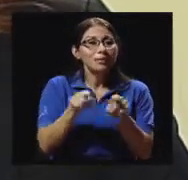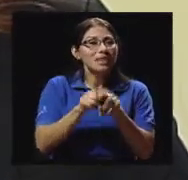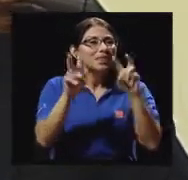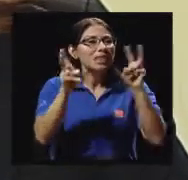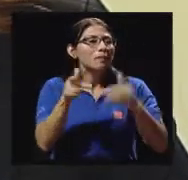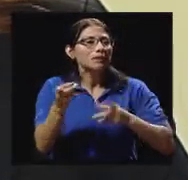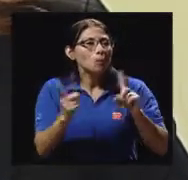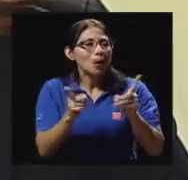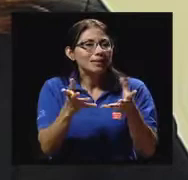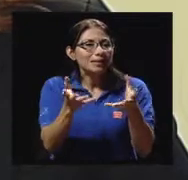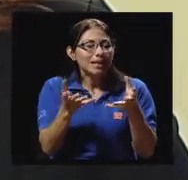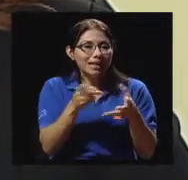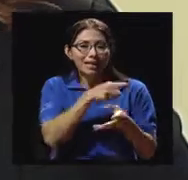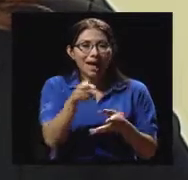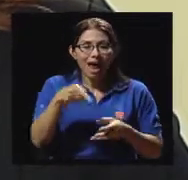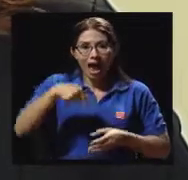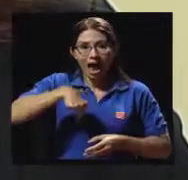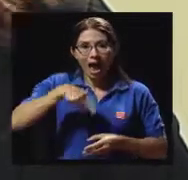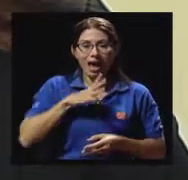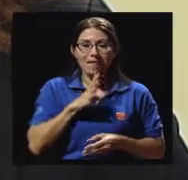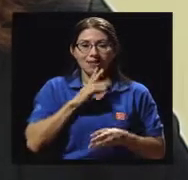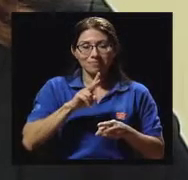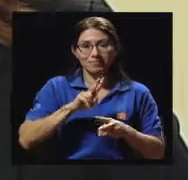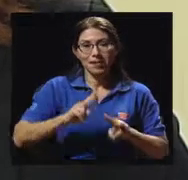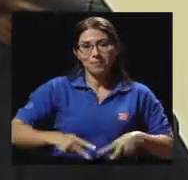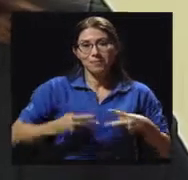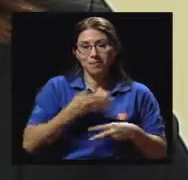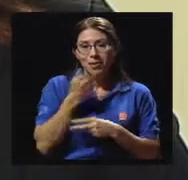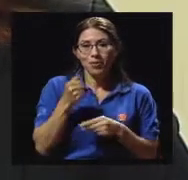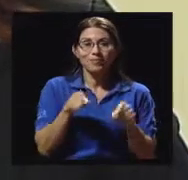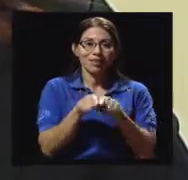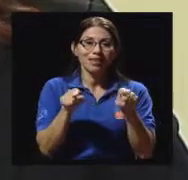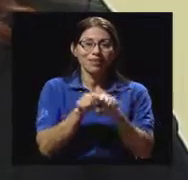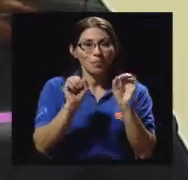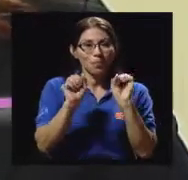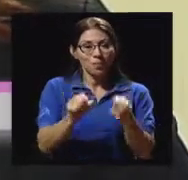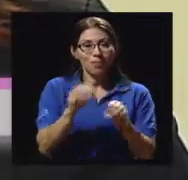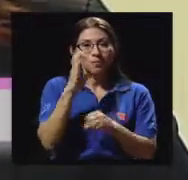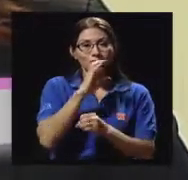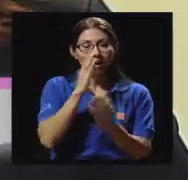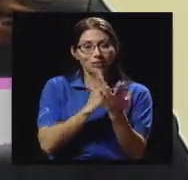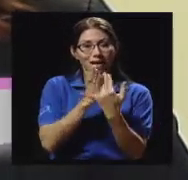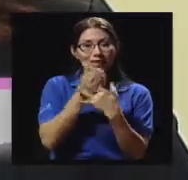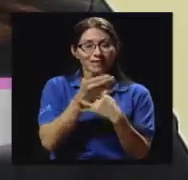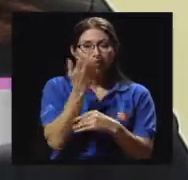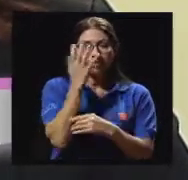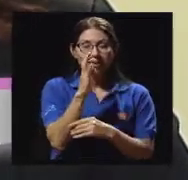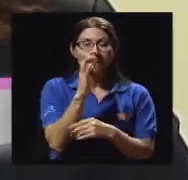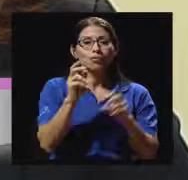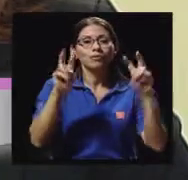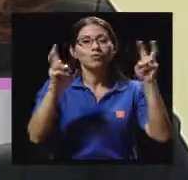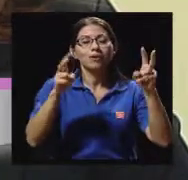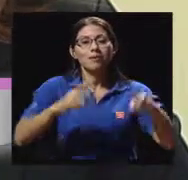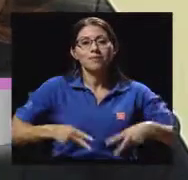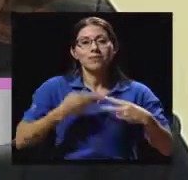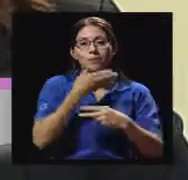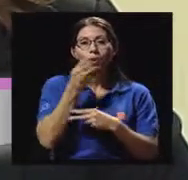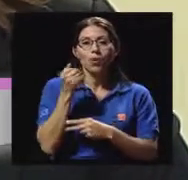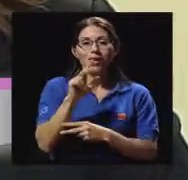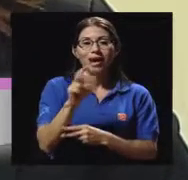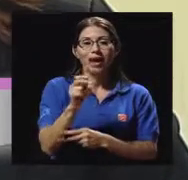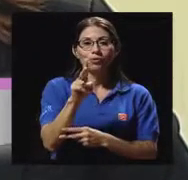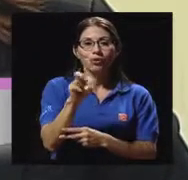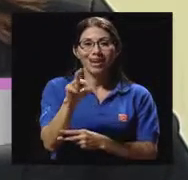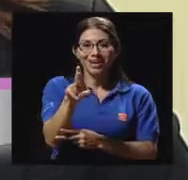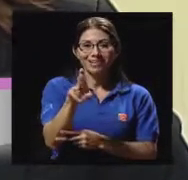sugerencias de temas también a los cuales a ustedes les gustaría que tratáramos aquí en Vivir Mejor y por supuesto que nos pueden buscar en Facebook como Vivir Mejor